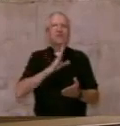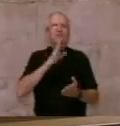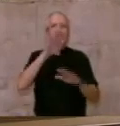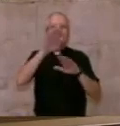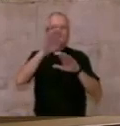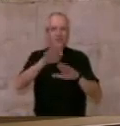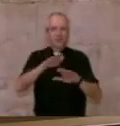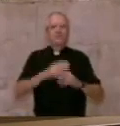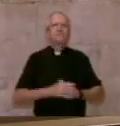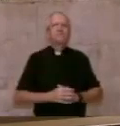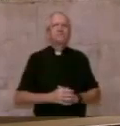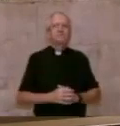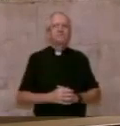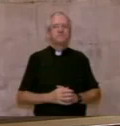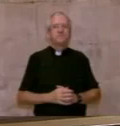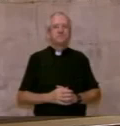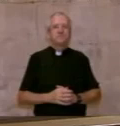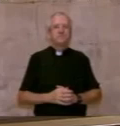patrona.